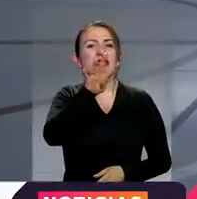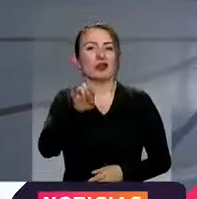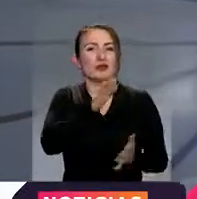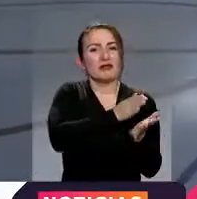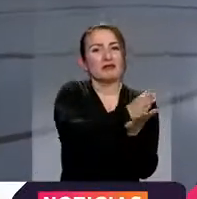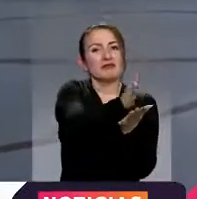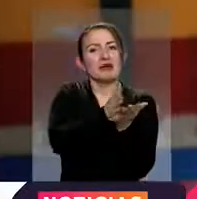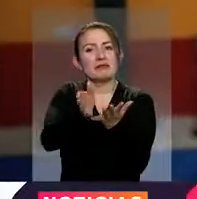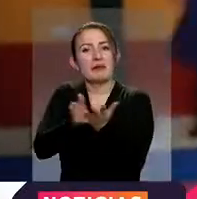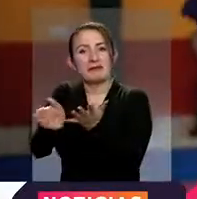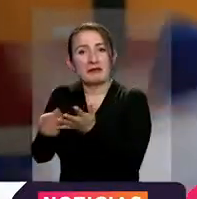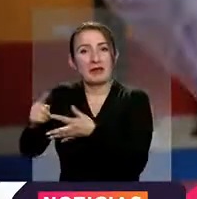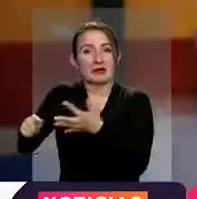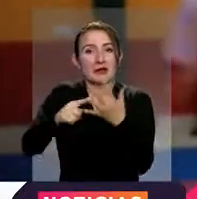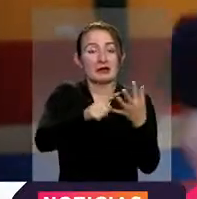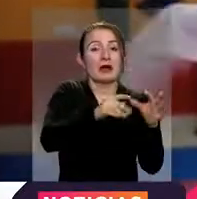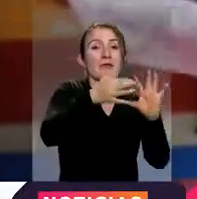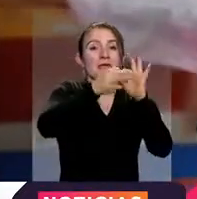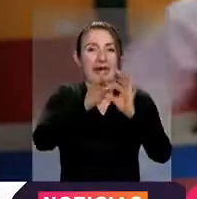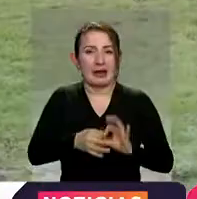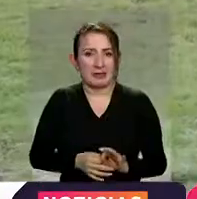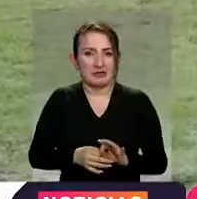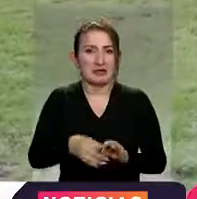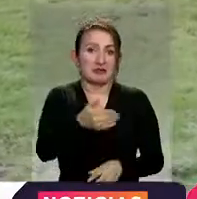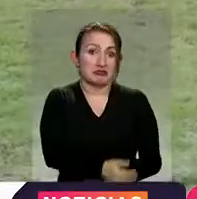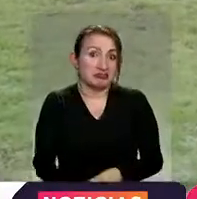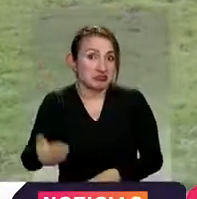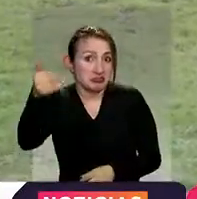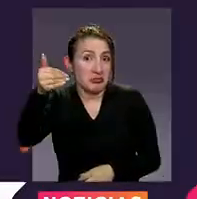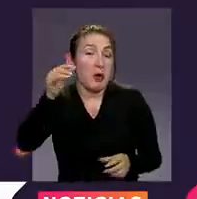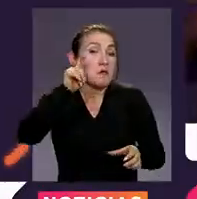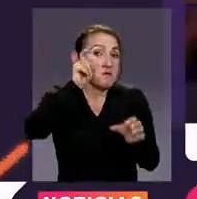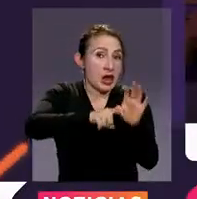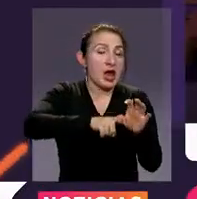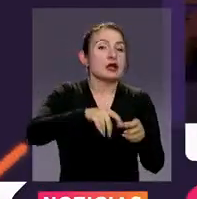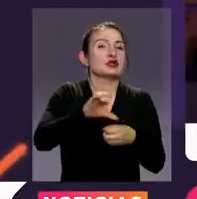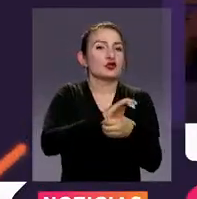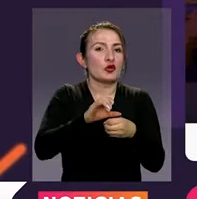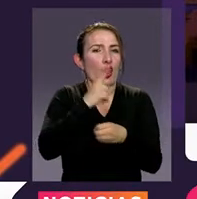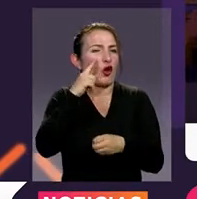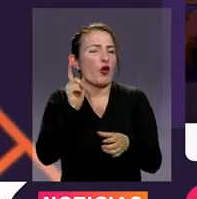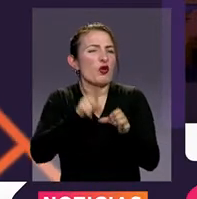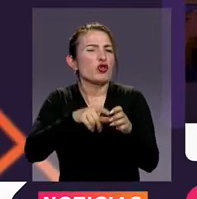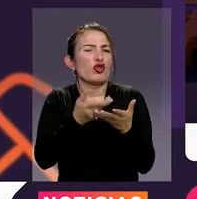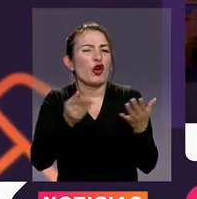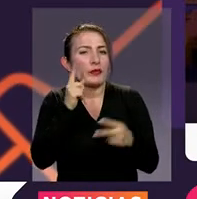23 convencionales y 6 paralímpicas, pequeños y jóvenes de la ciudad pueden inscribirse en